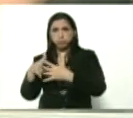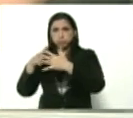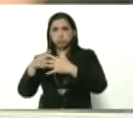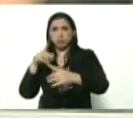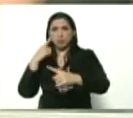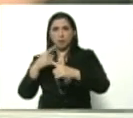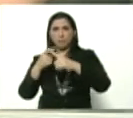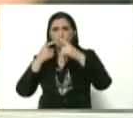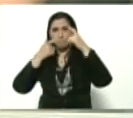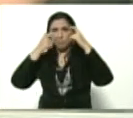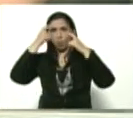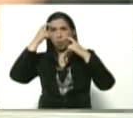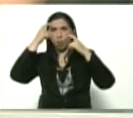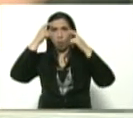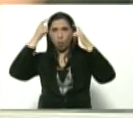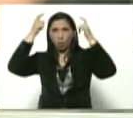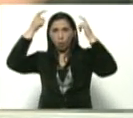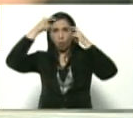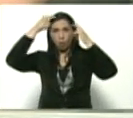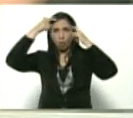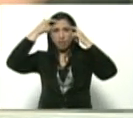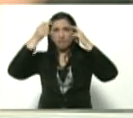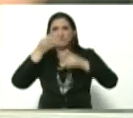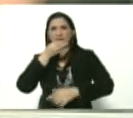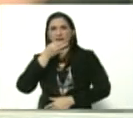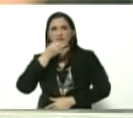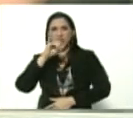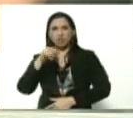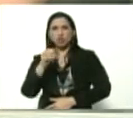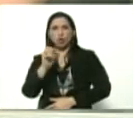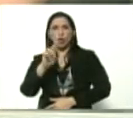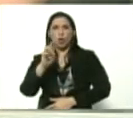boina verde, Jordan Woodrow,